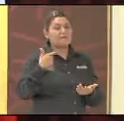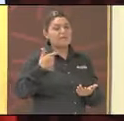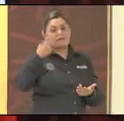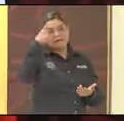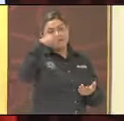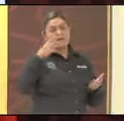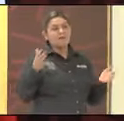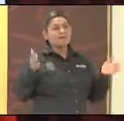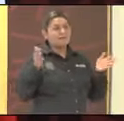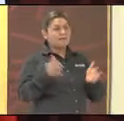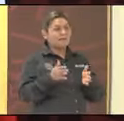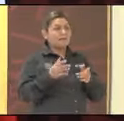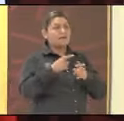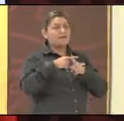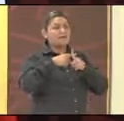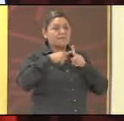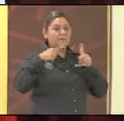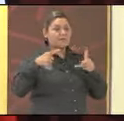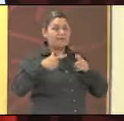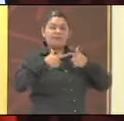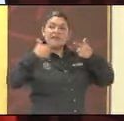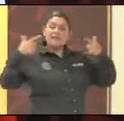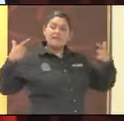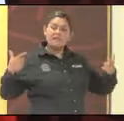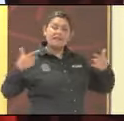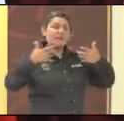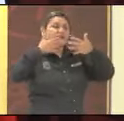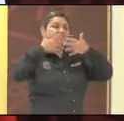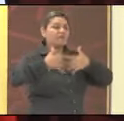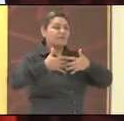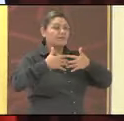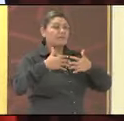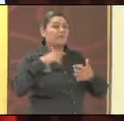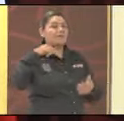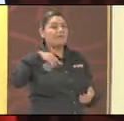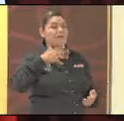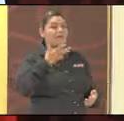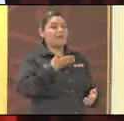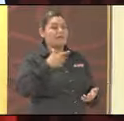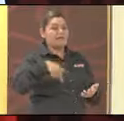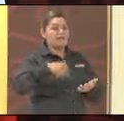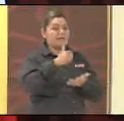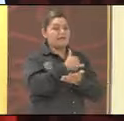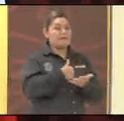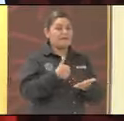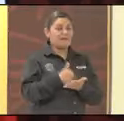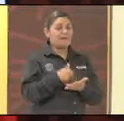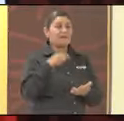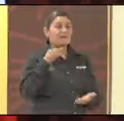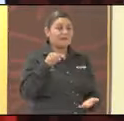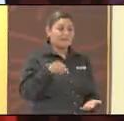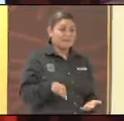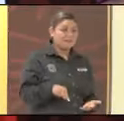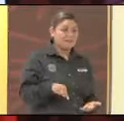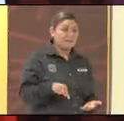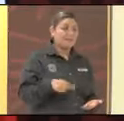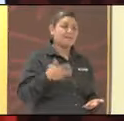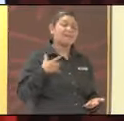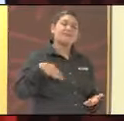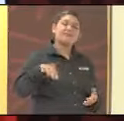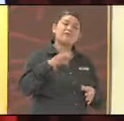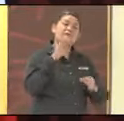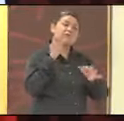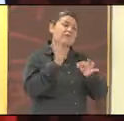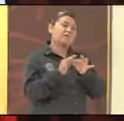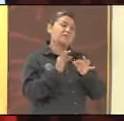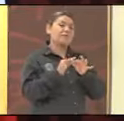las pequeñas, medianas y grandes empresas que tenemos en nuestro municipio. De esta manera, estamos cumpliendo con